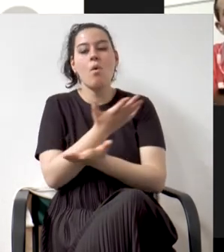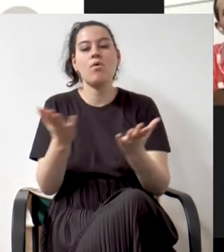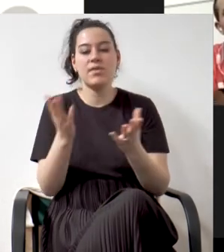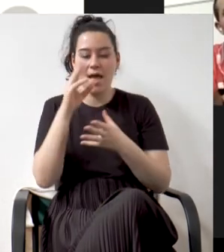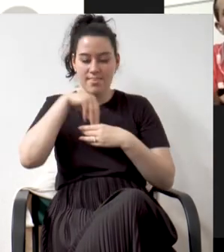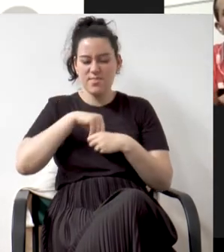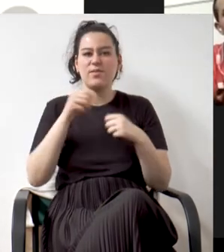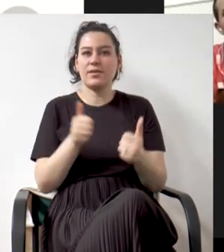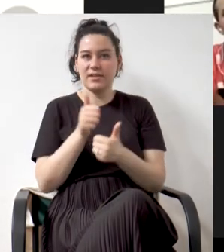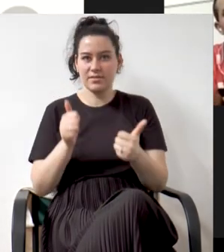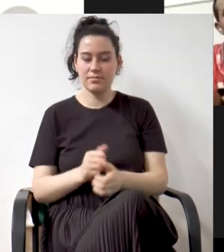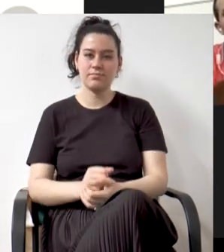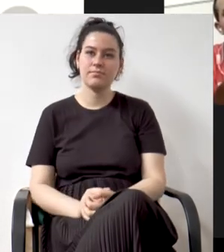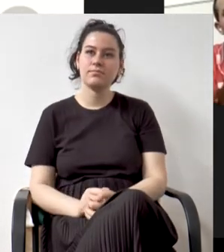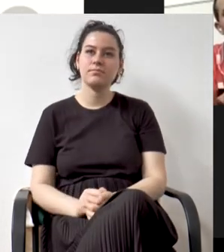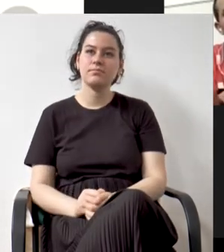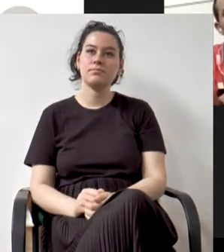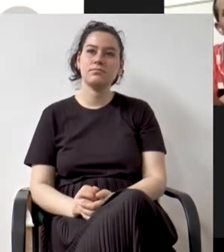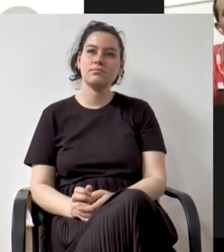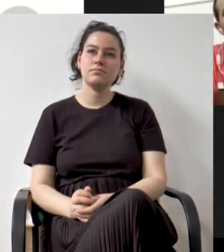propia sede.